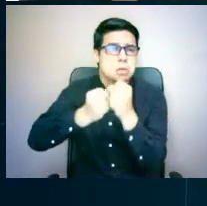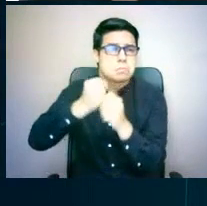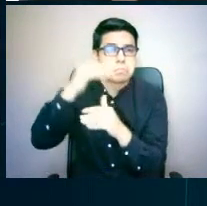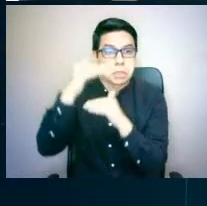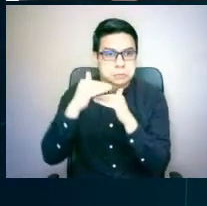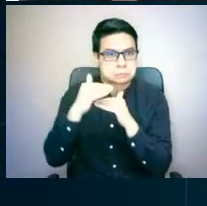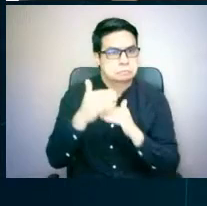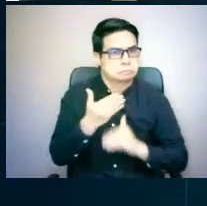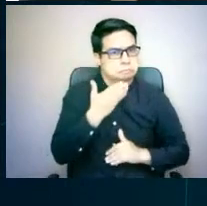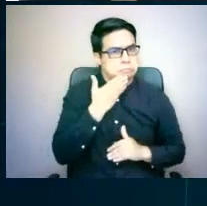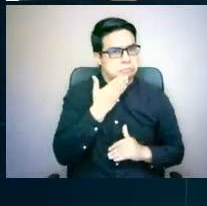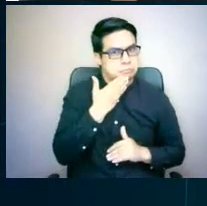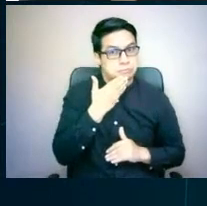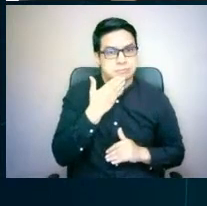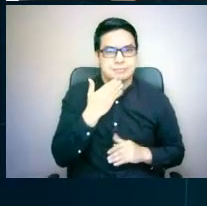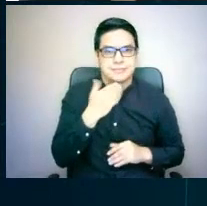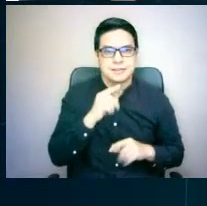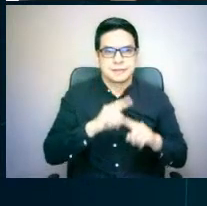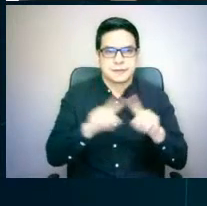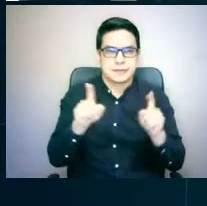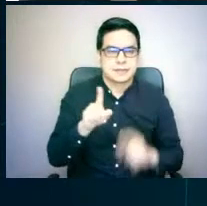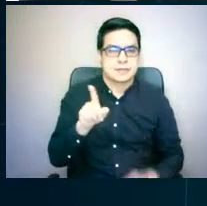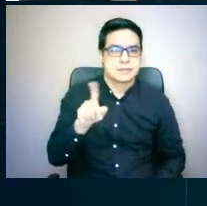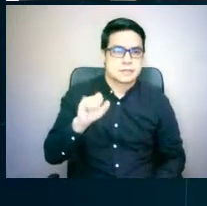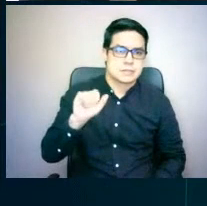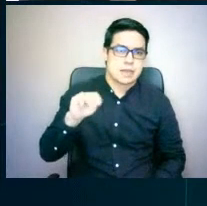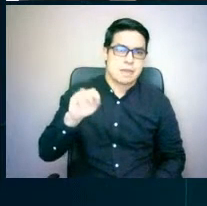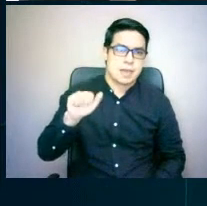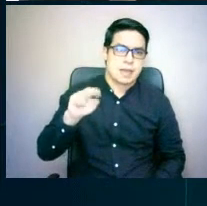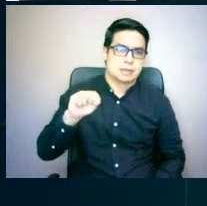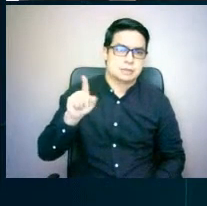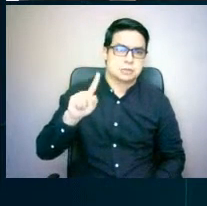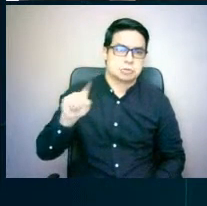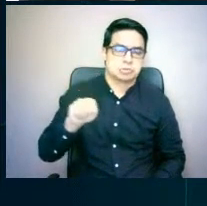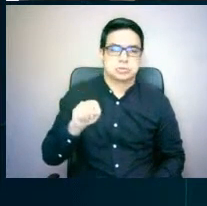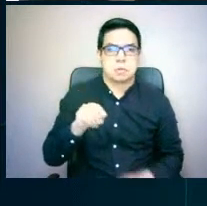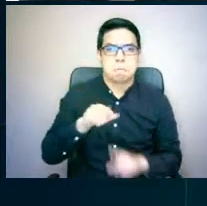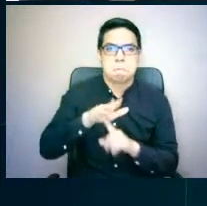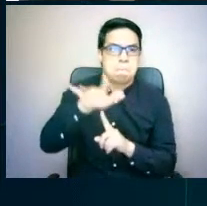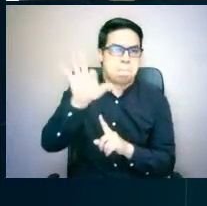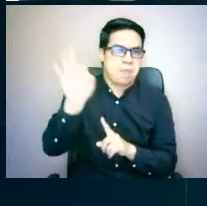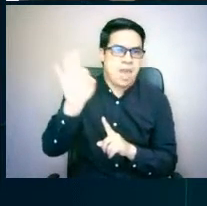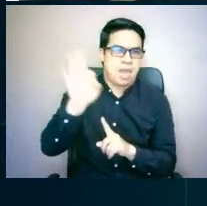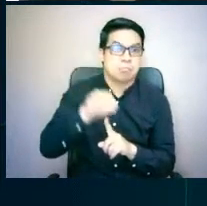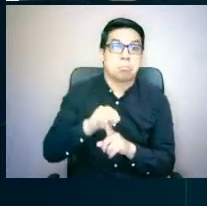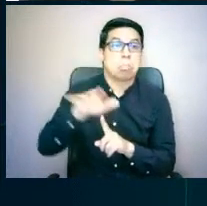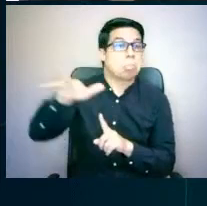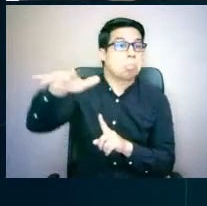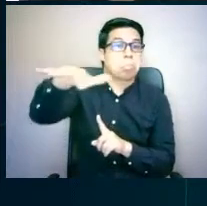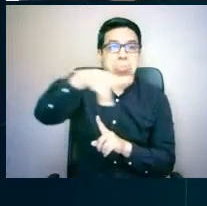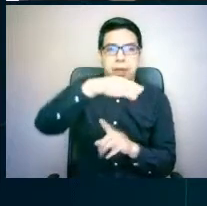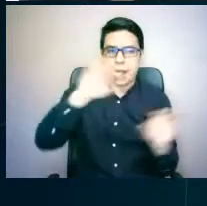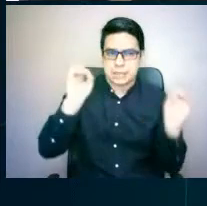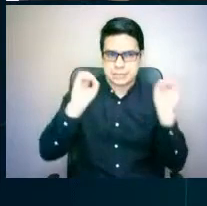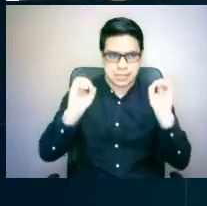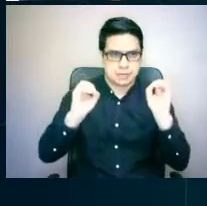afectación de emisiones equivalentes, pues no tendríamos duración en la atmósfera. La exposición